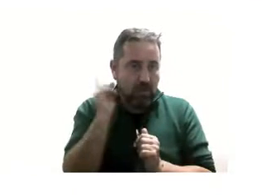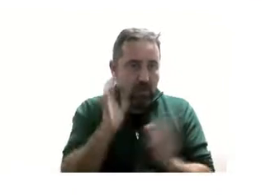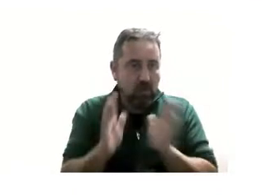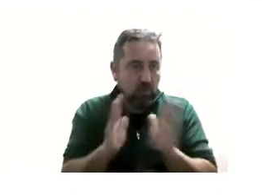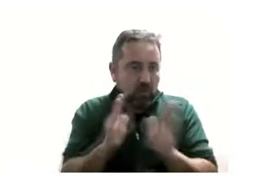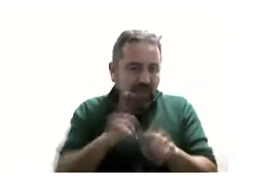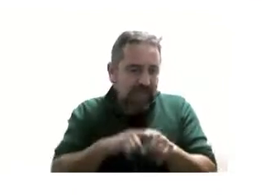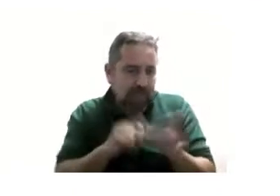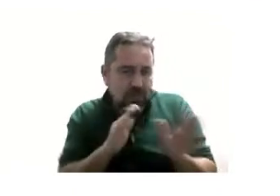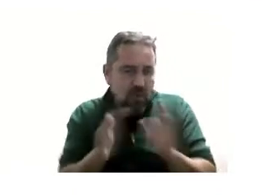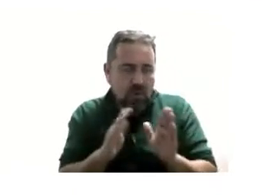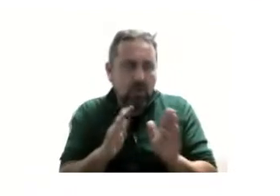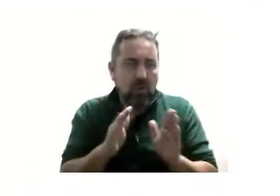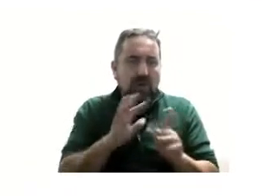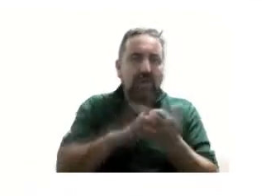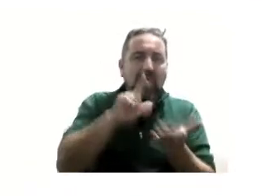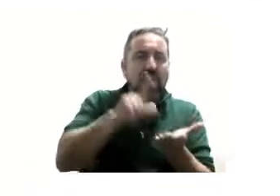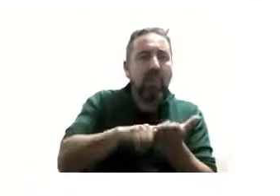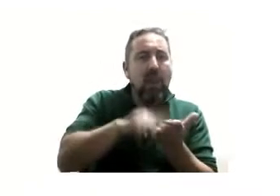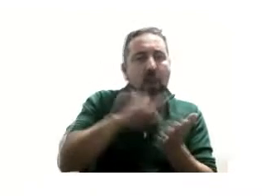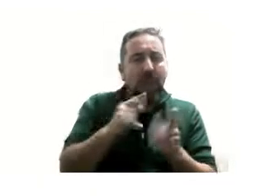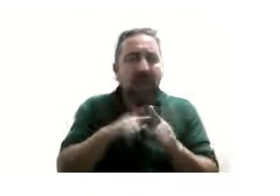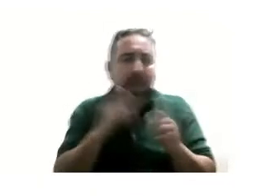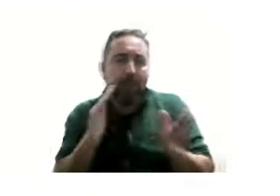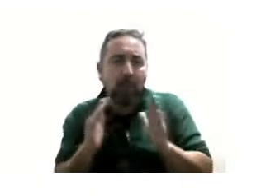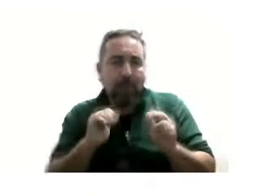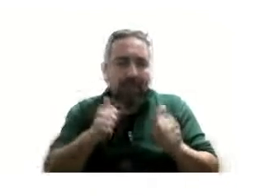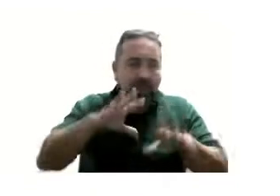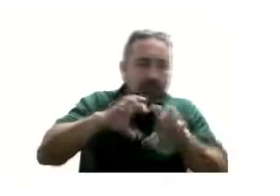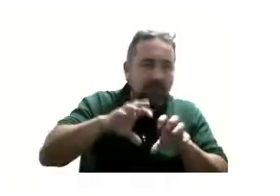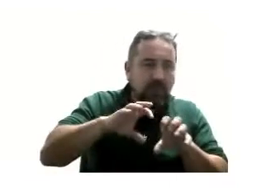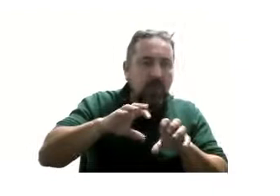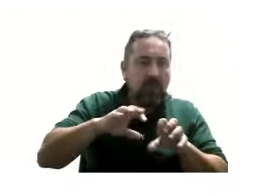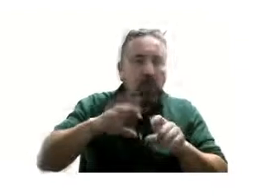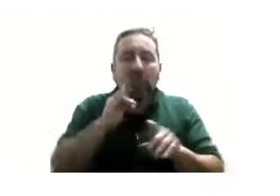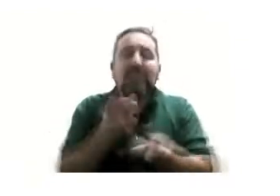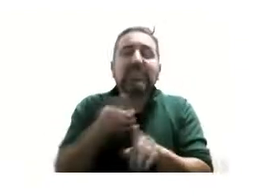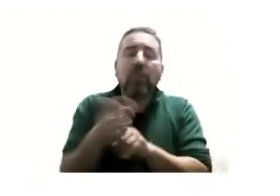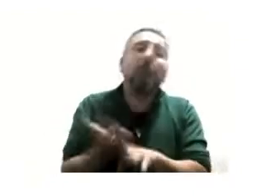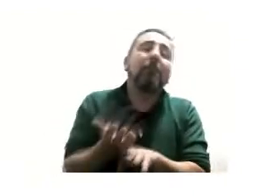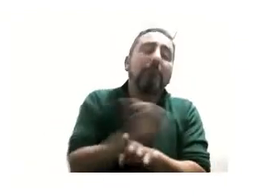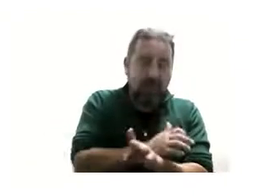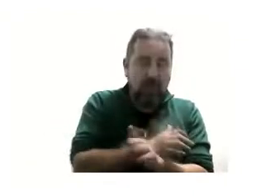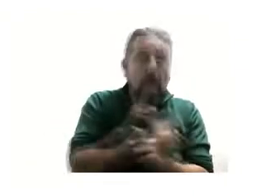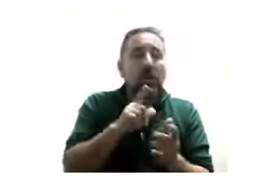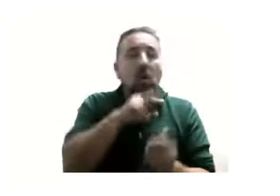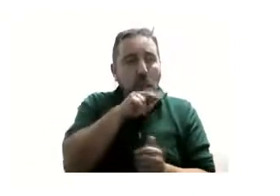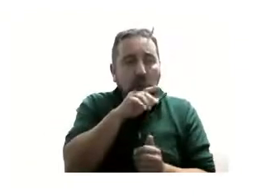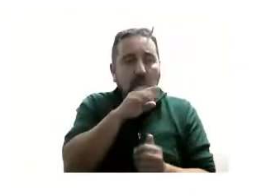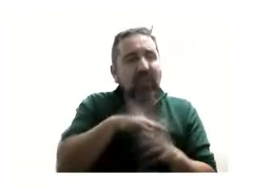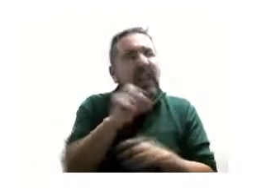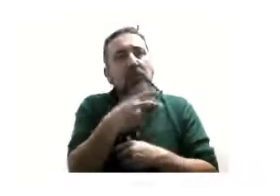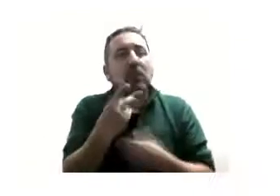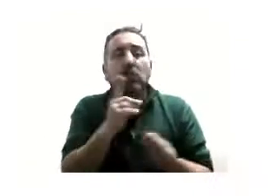alrededor del tiempo de adquisición del lenguaje o incluso en situaciones prelocutivas, ahí sabemos que los resultados no van a ser tan buenos, pero a